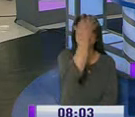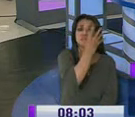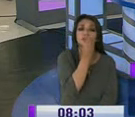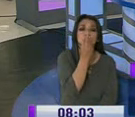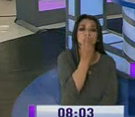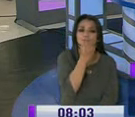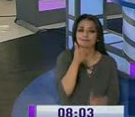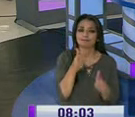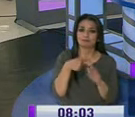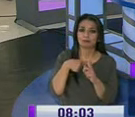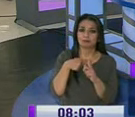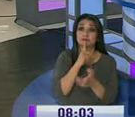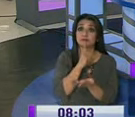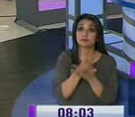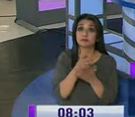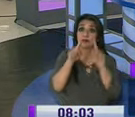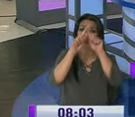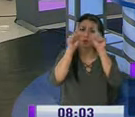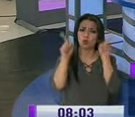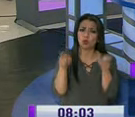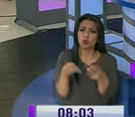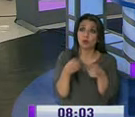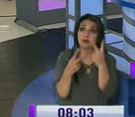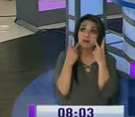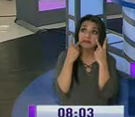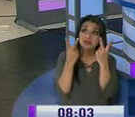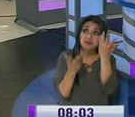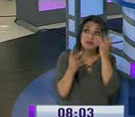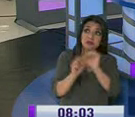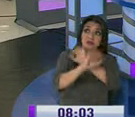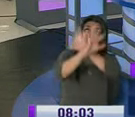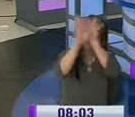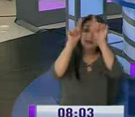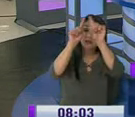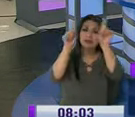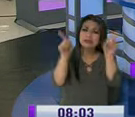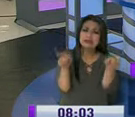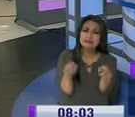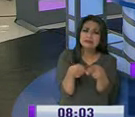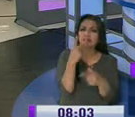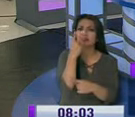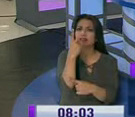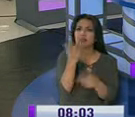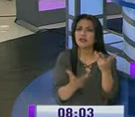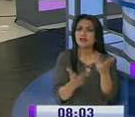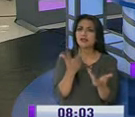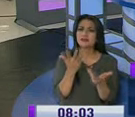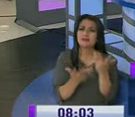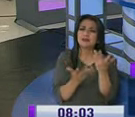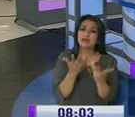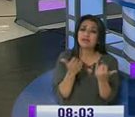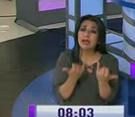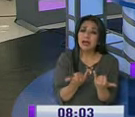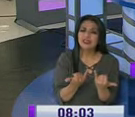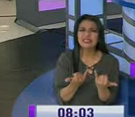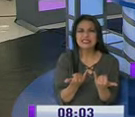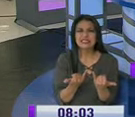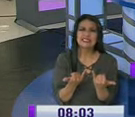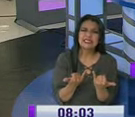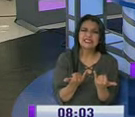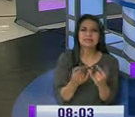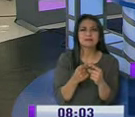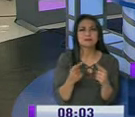lleno de energía. ¿Será que la luna todavía se ve? ¿Ves que en la mañana suele estar? Desde no creo, a esta hora ya no, pero yo sí. Todavía